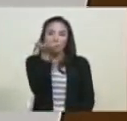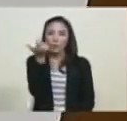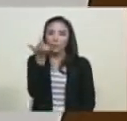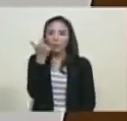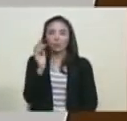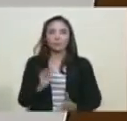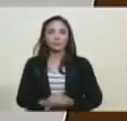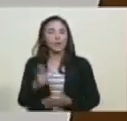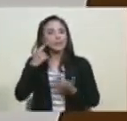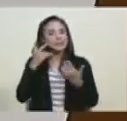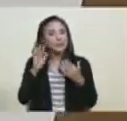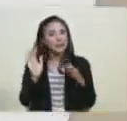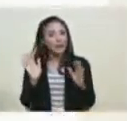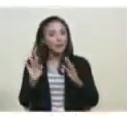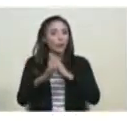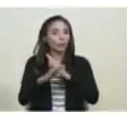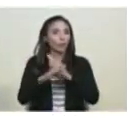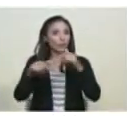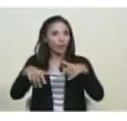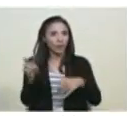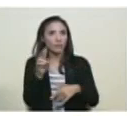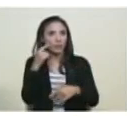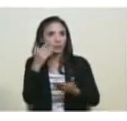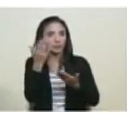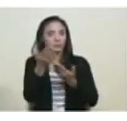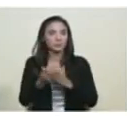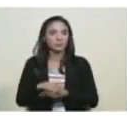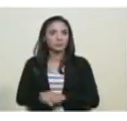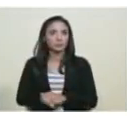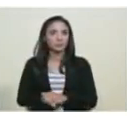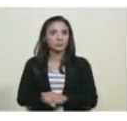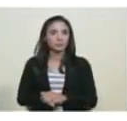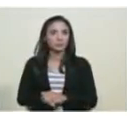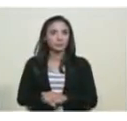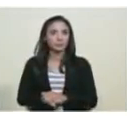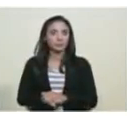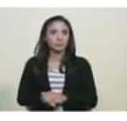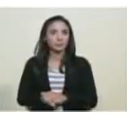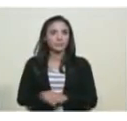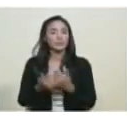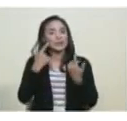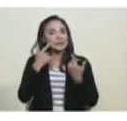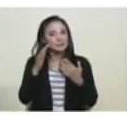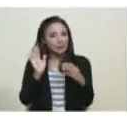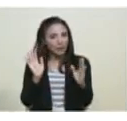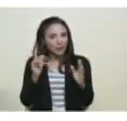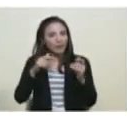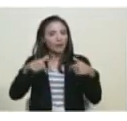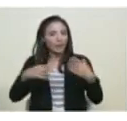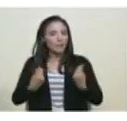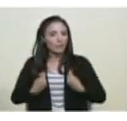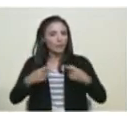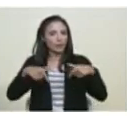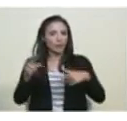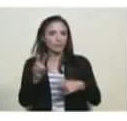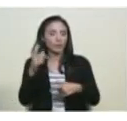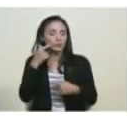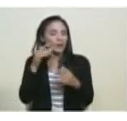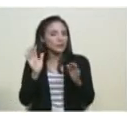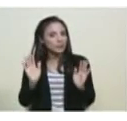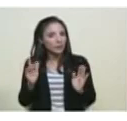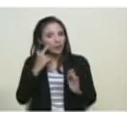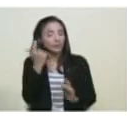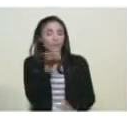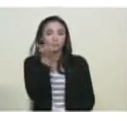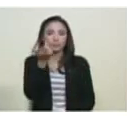una pista de que pudiera estar todavía en territorio venezolano. Acerca la cámara, por favor, ahí. Hay que buscarlo. Reproducir